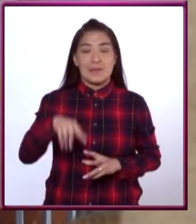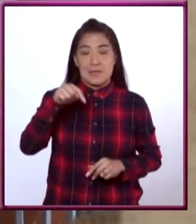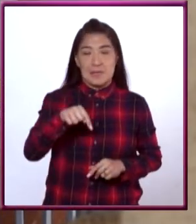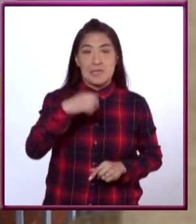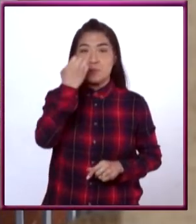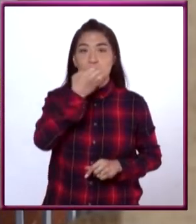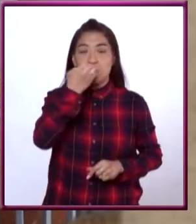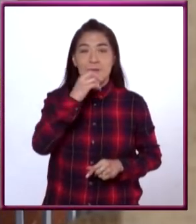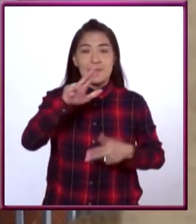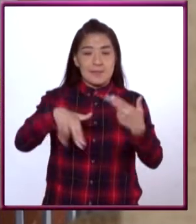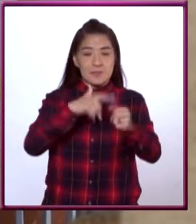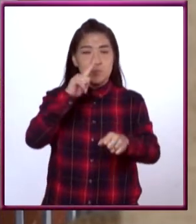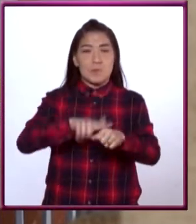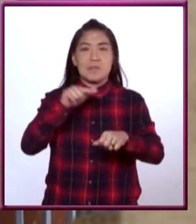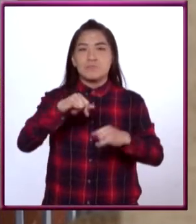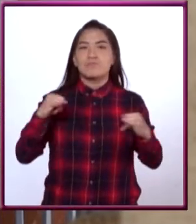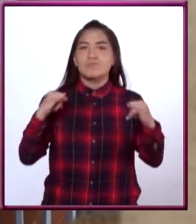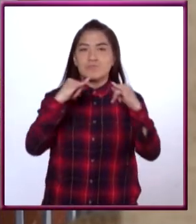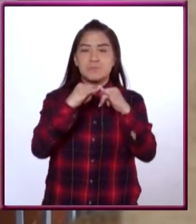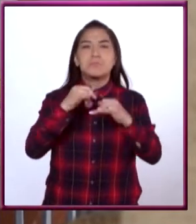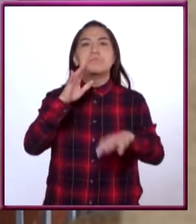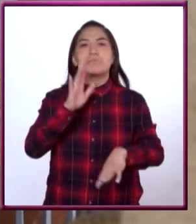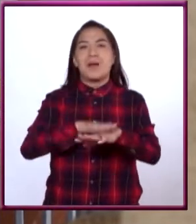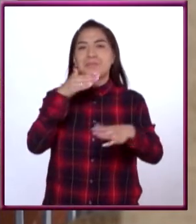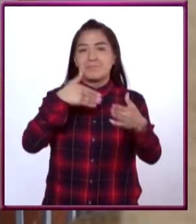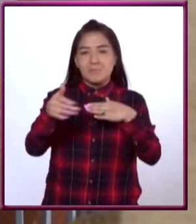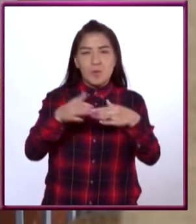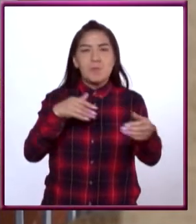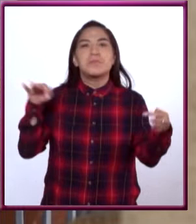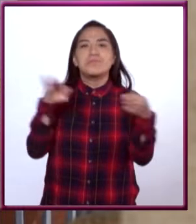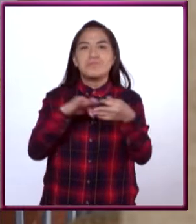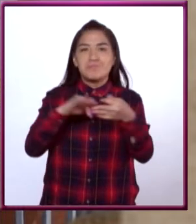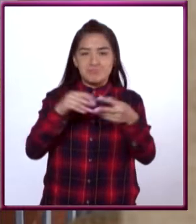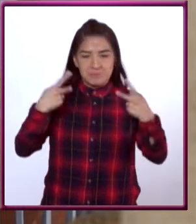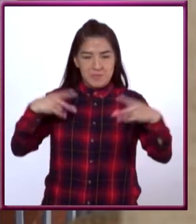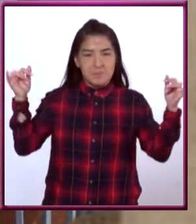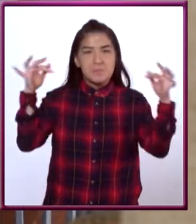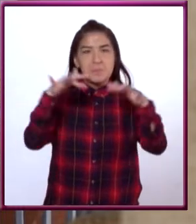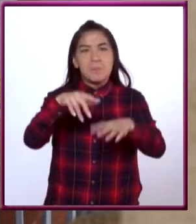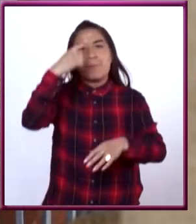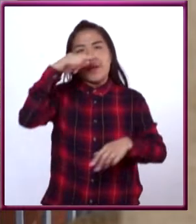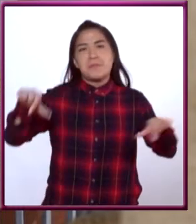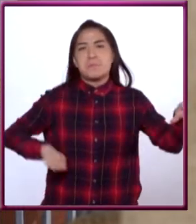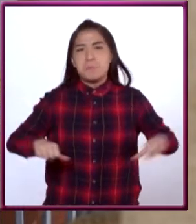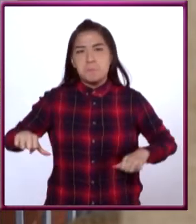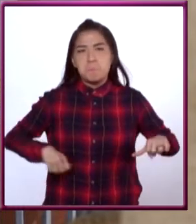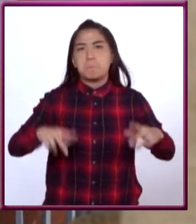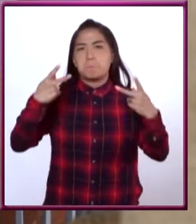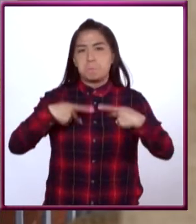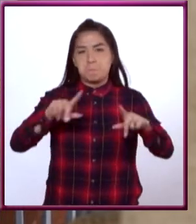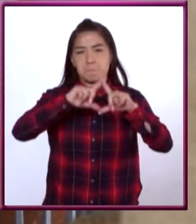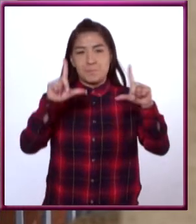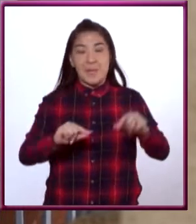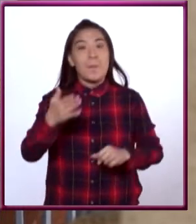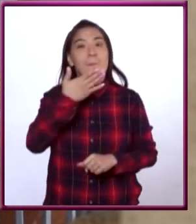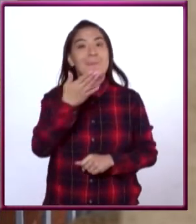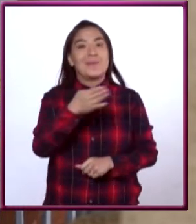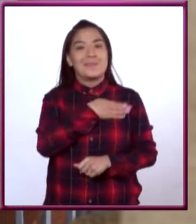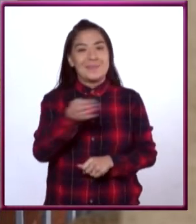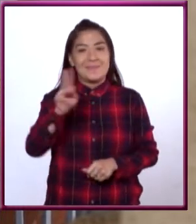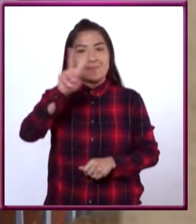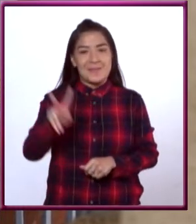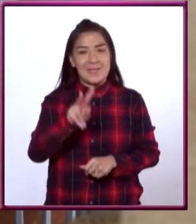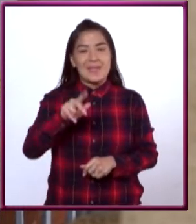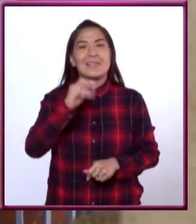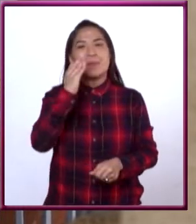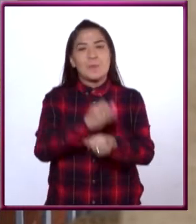El Colegio Nacional es una institución muy activa y a la vanguardia con una diversidad de actividades para todos los mexicanos. Buen viernes, arriba corazones